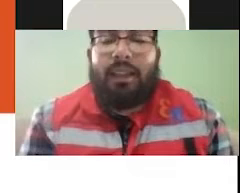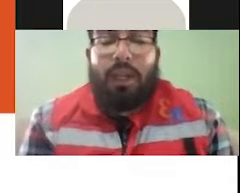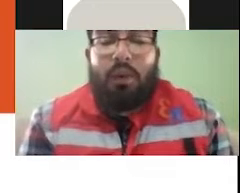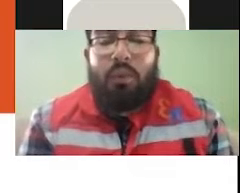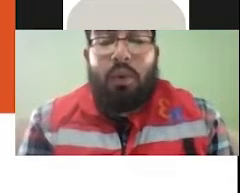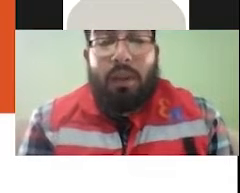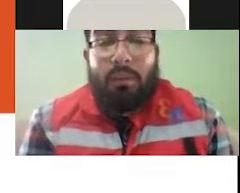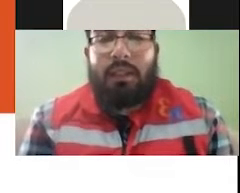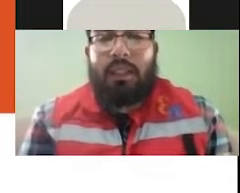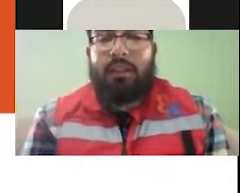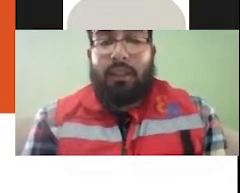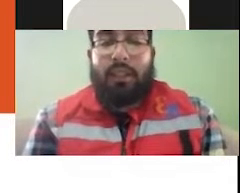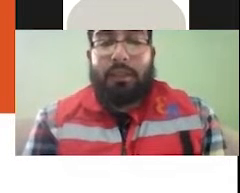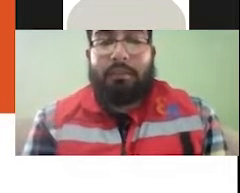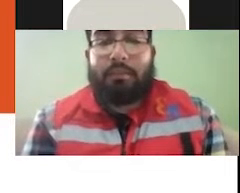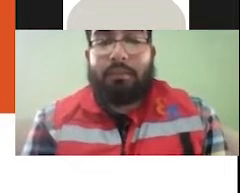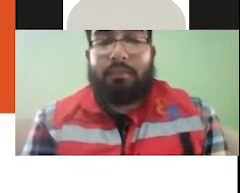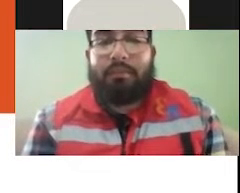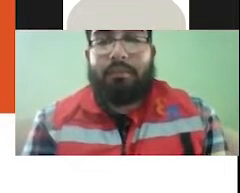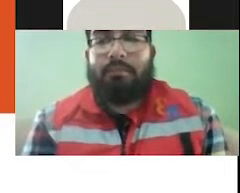que tuviera algún problema